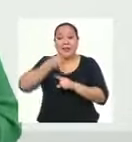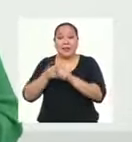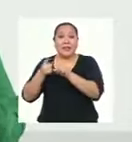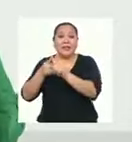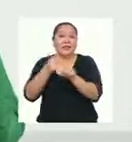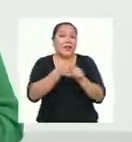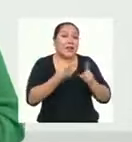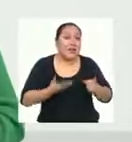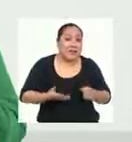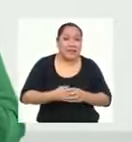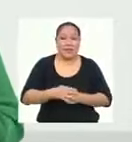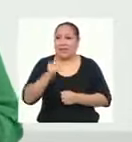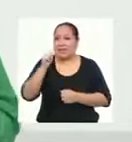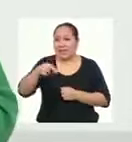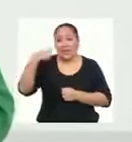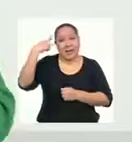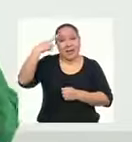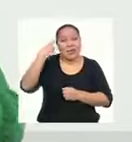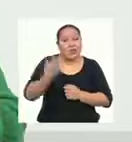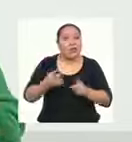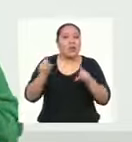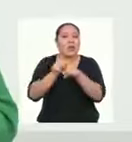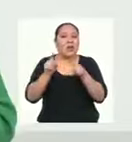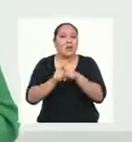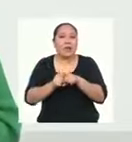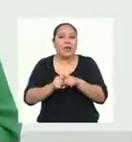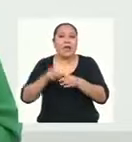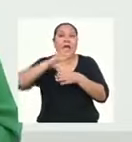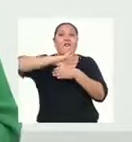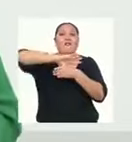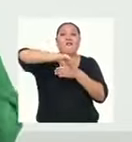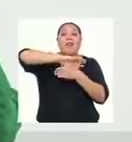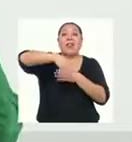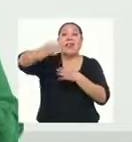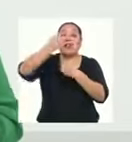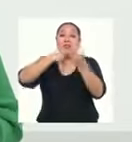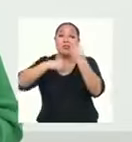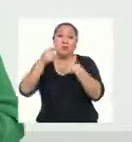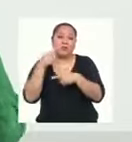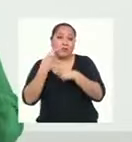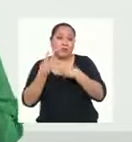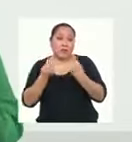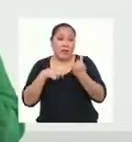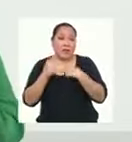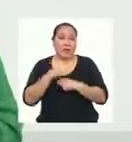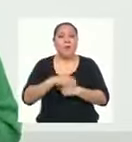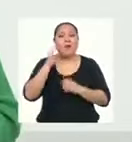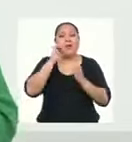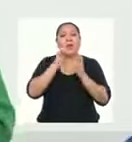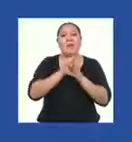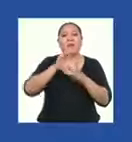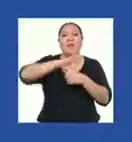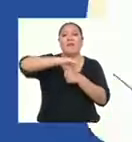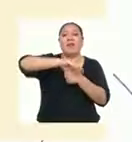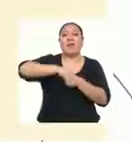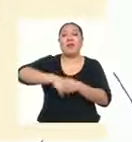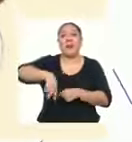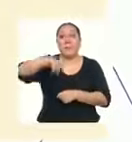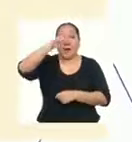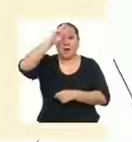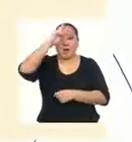diversidad. Por eso también hay diversas ferias gastronómicas, como la feria Perú Mucho Gusto.